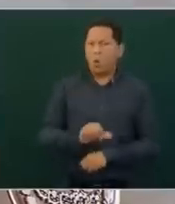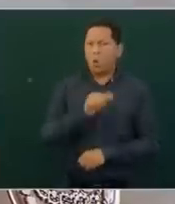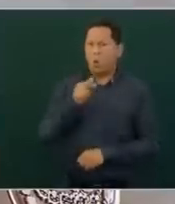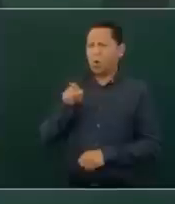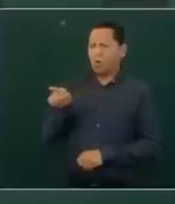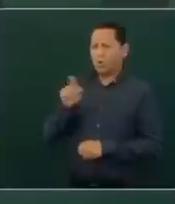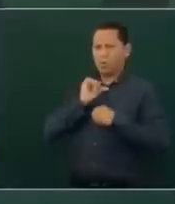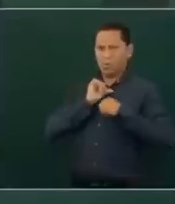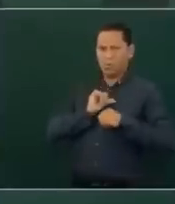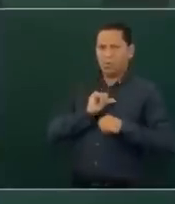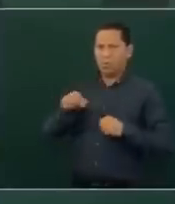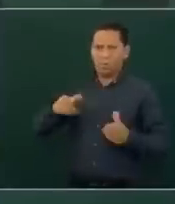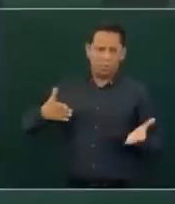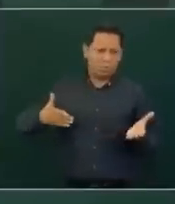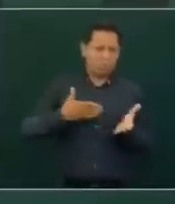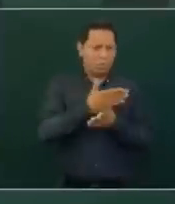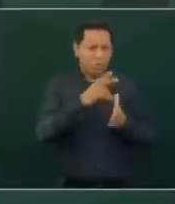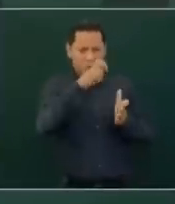Poder Legislativo.